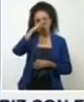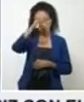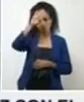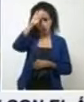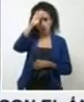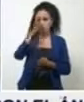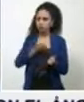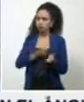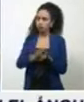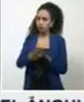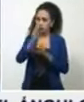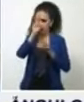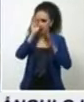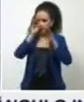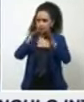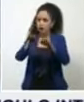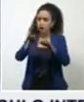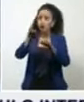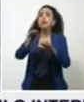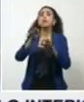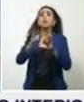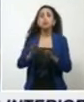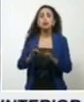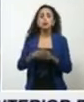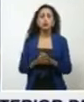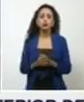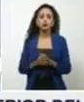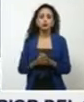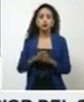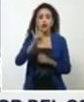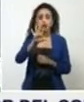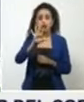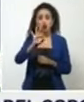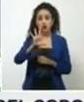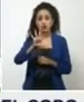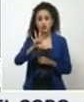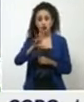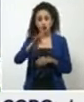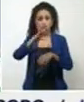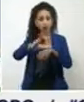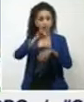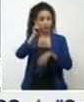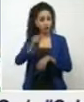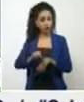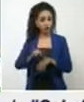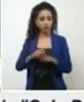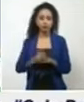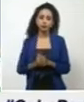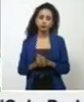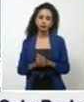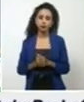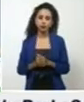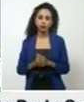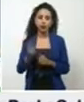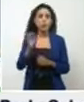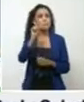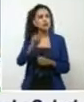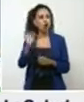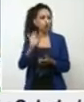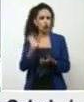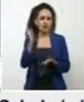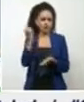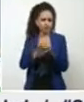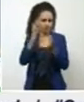mantienen ingresados en los hospitales 585 pacientes, sospechosos